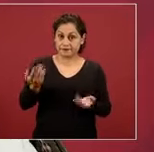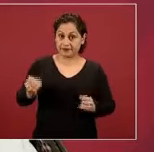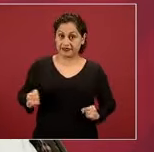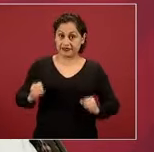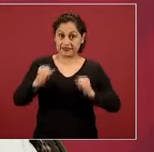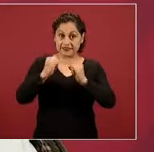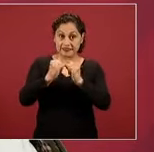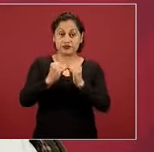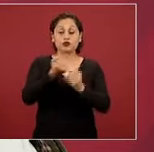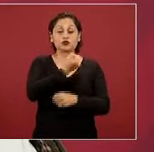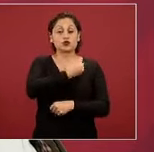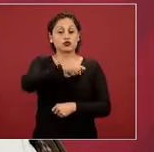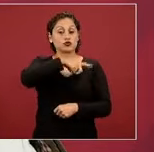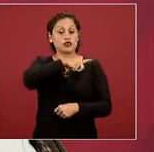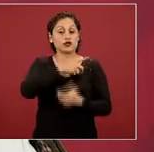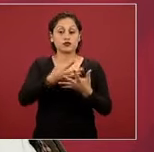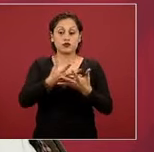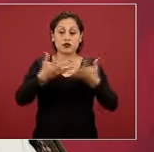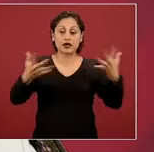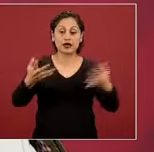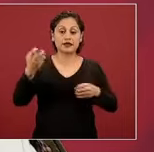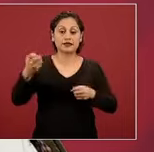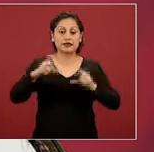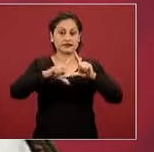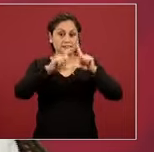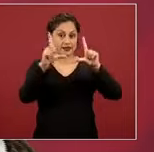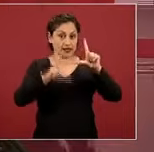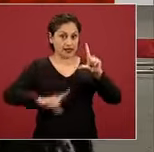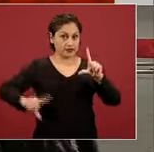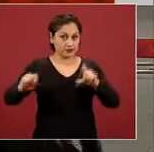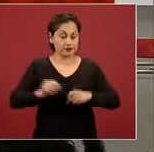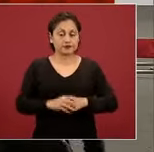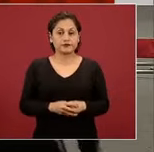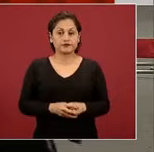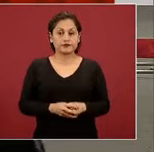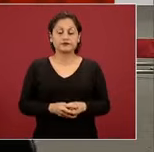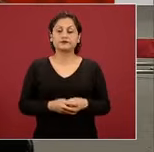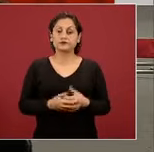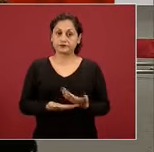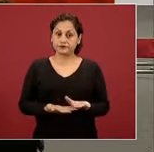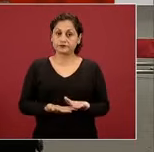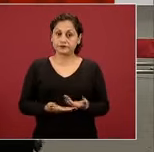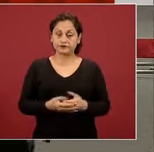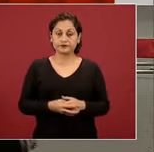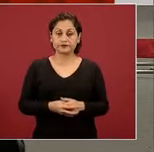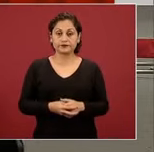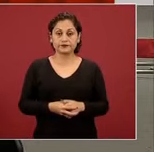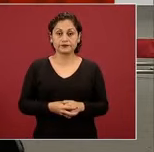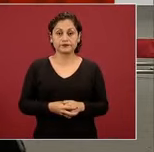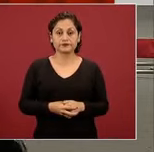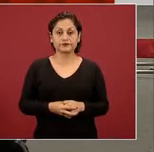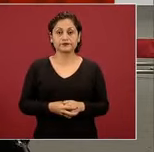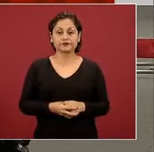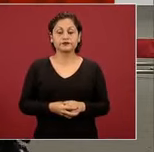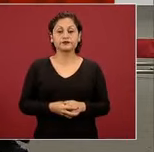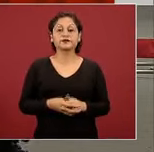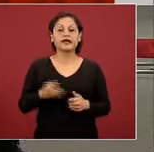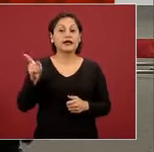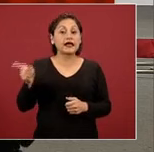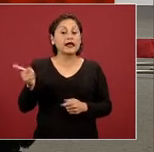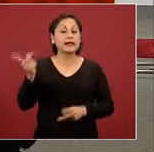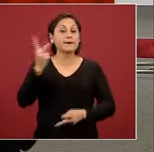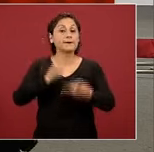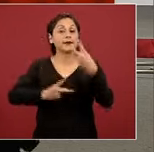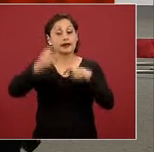más grande del país, una institución nacional que tiene cobertura en todo el país, y nos va a hablar